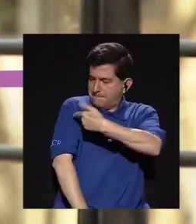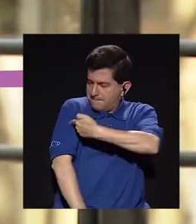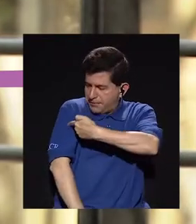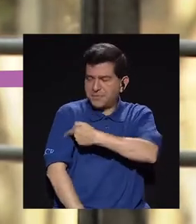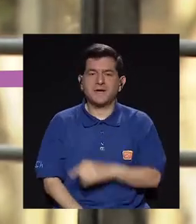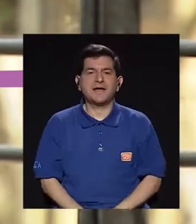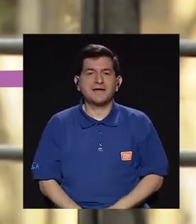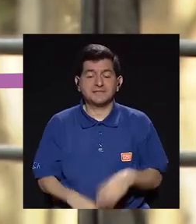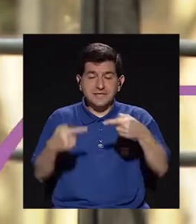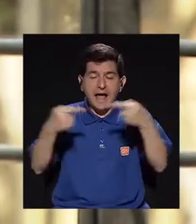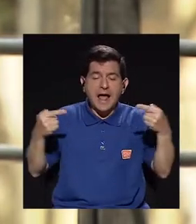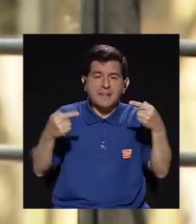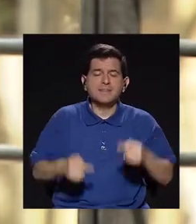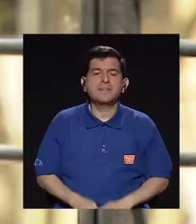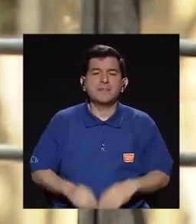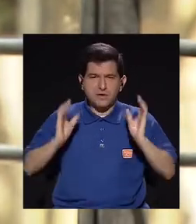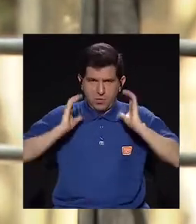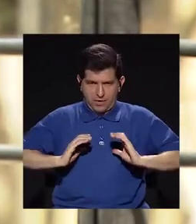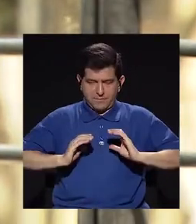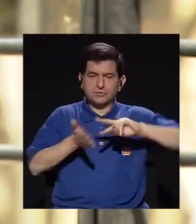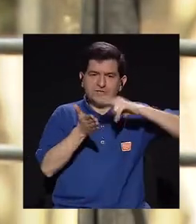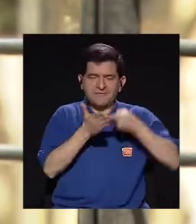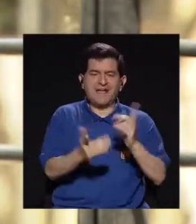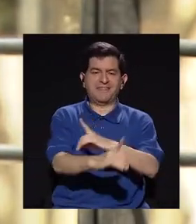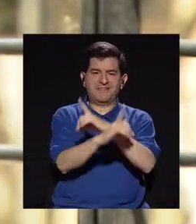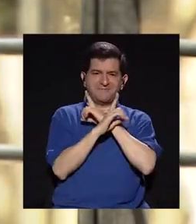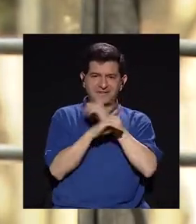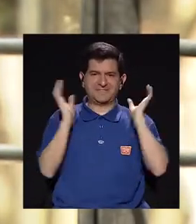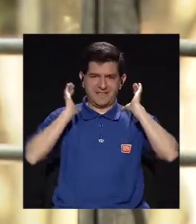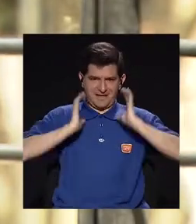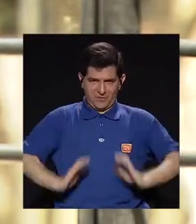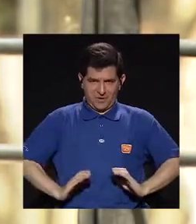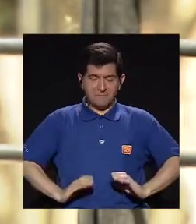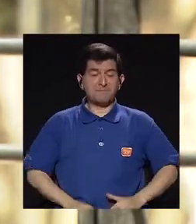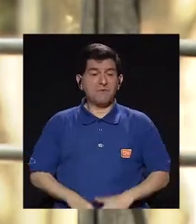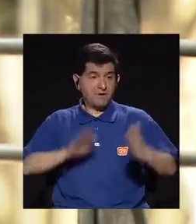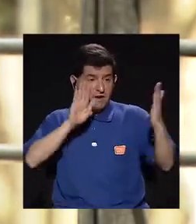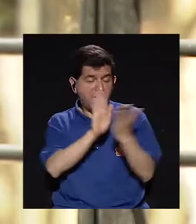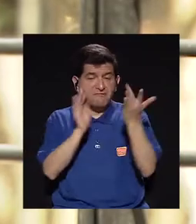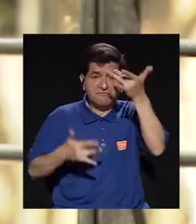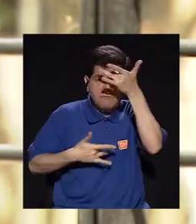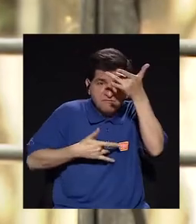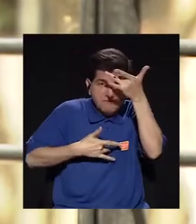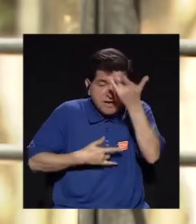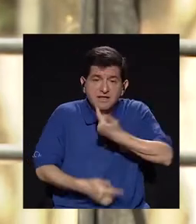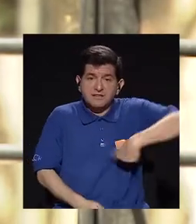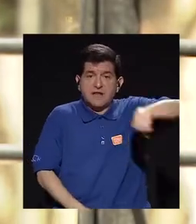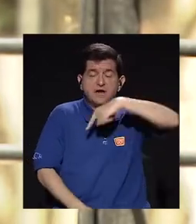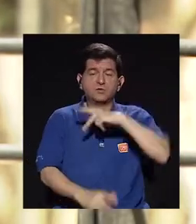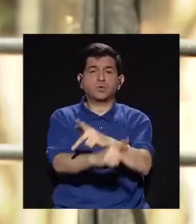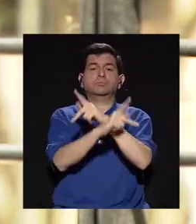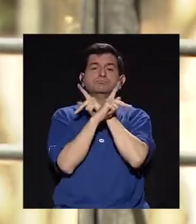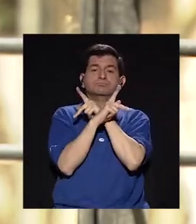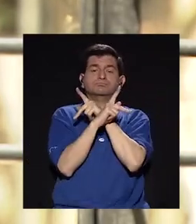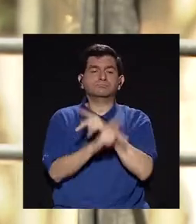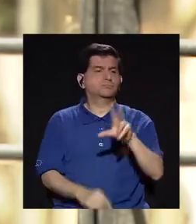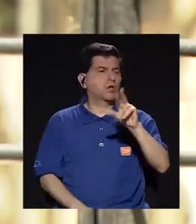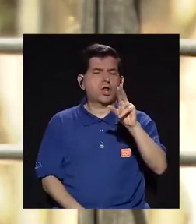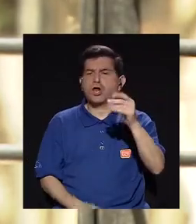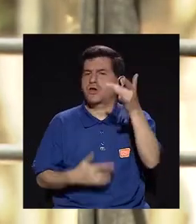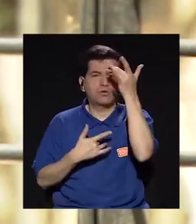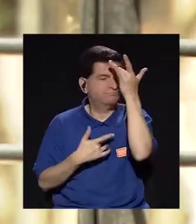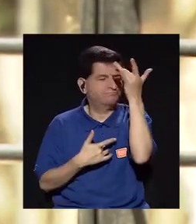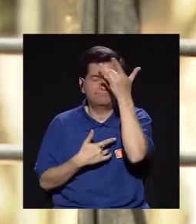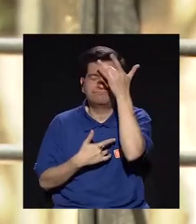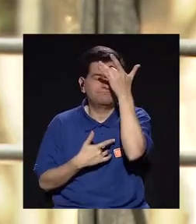ponen es producir anticuerpos, es decir, van a producir defensas para que cuando estemos expuestos a alguna enfermedad, nosotros estemos protegidos y no